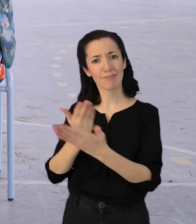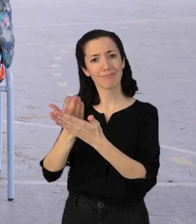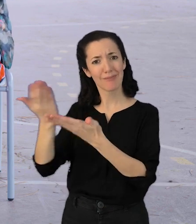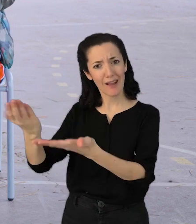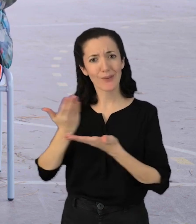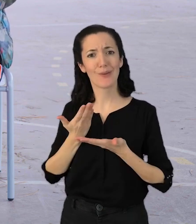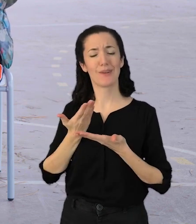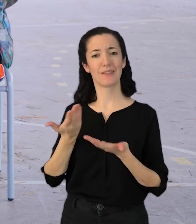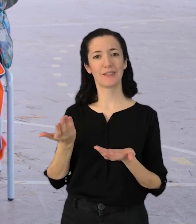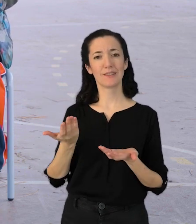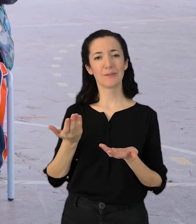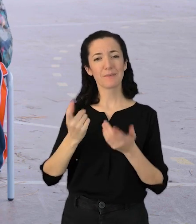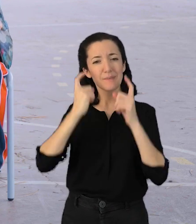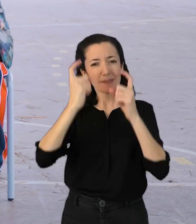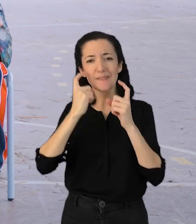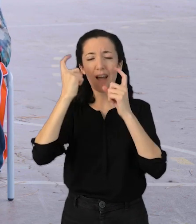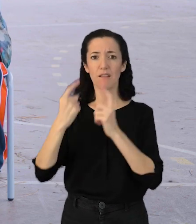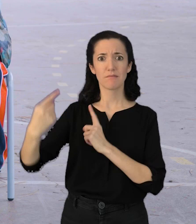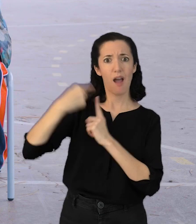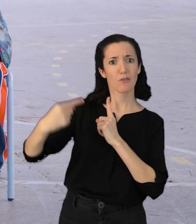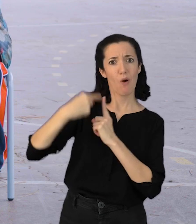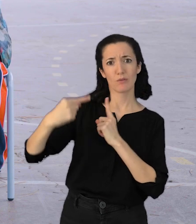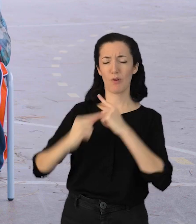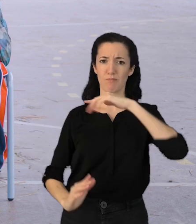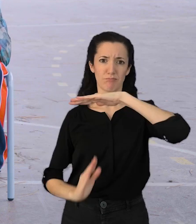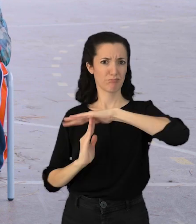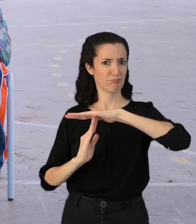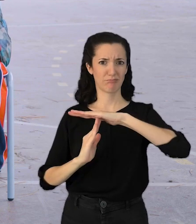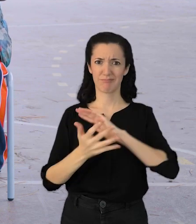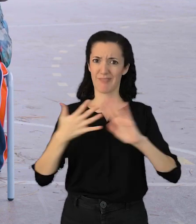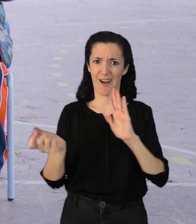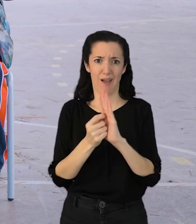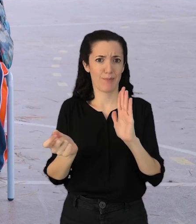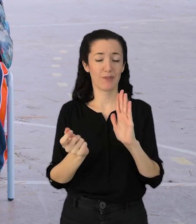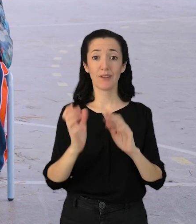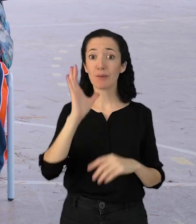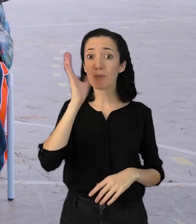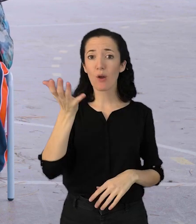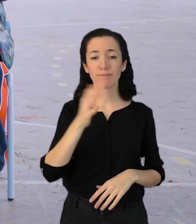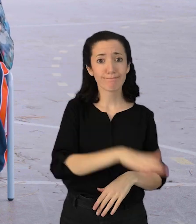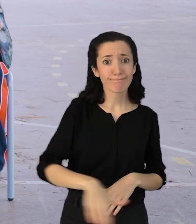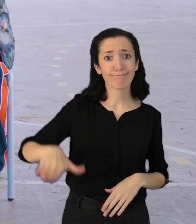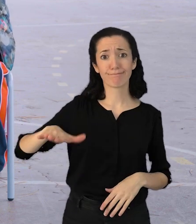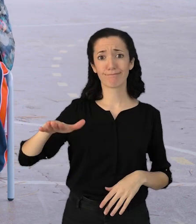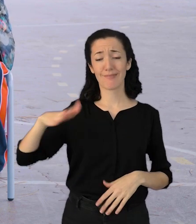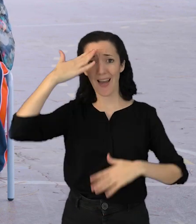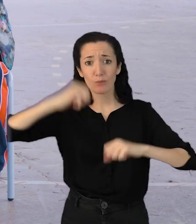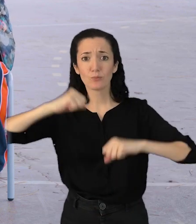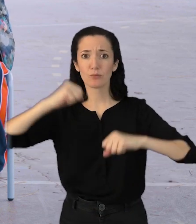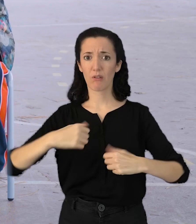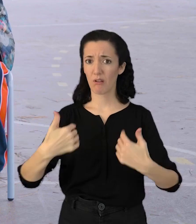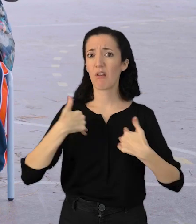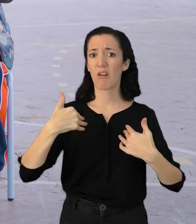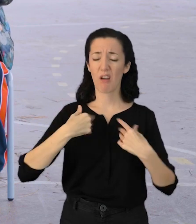ayude e intentar parar el acoso más rápido. Porque muchos niños y adultos sufren acoso. Y